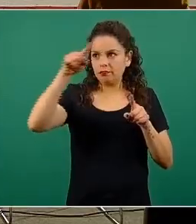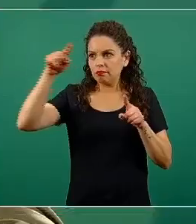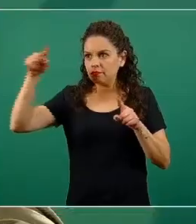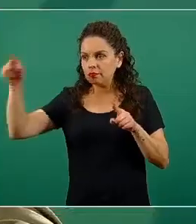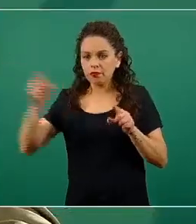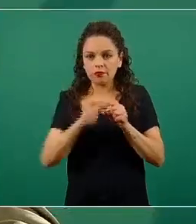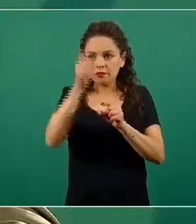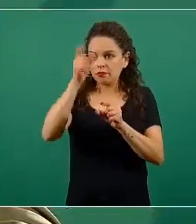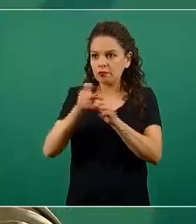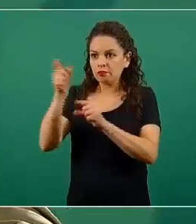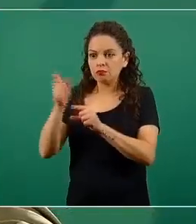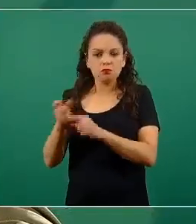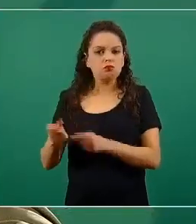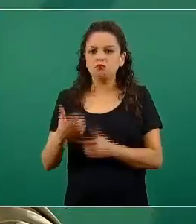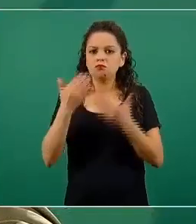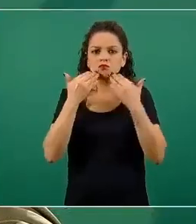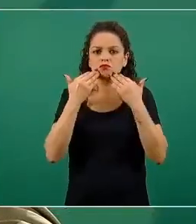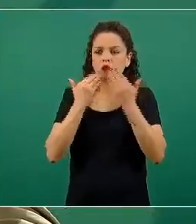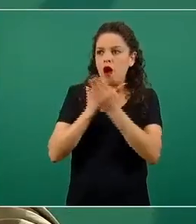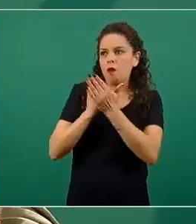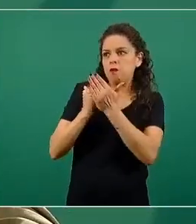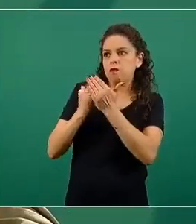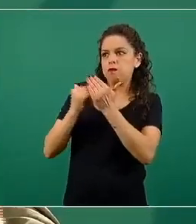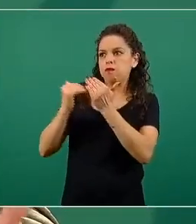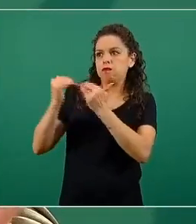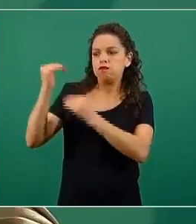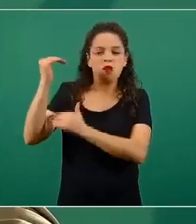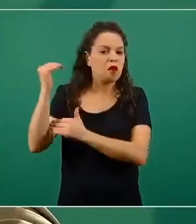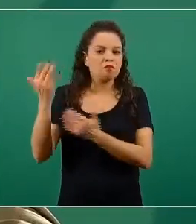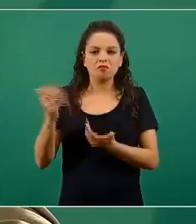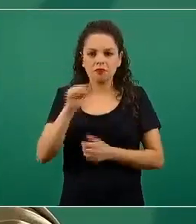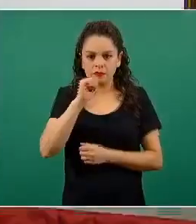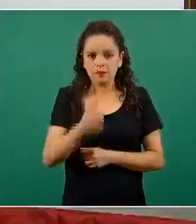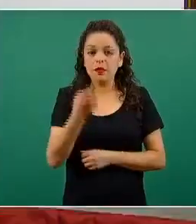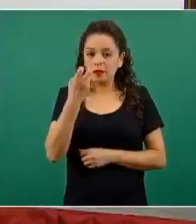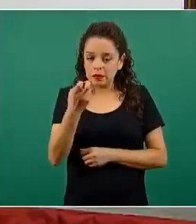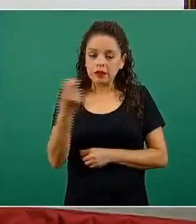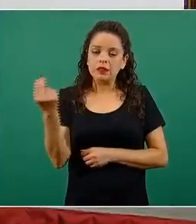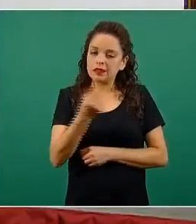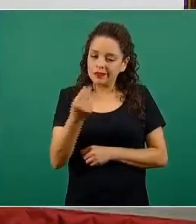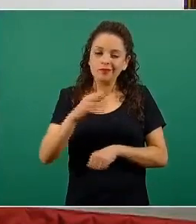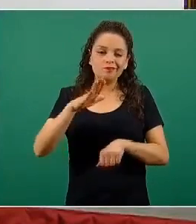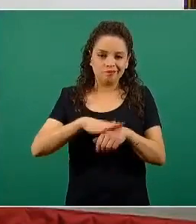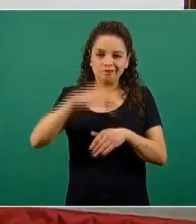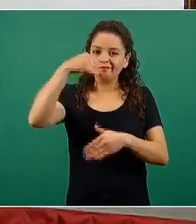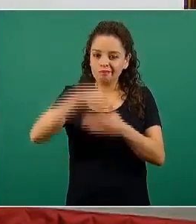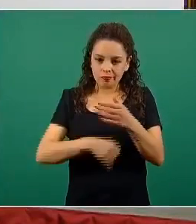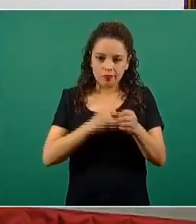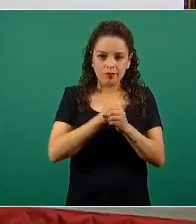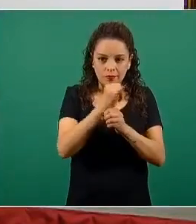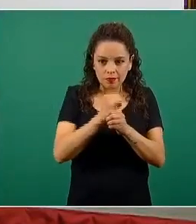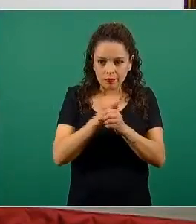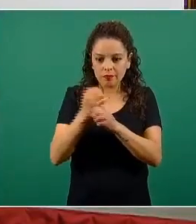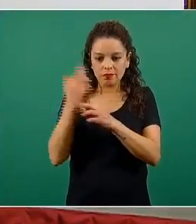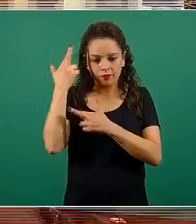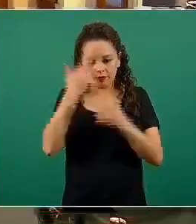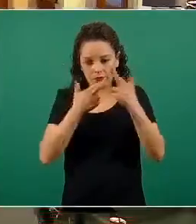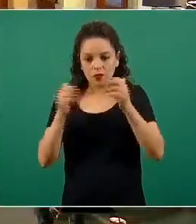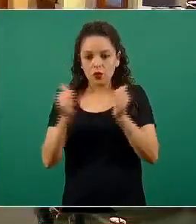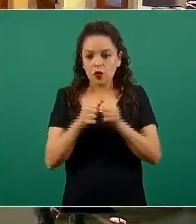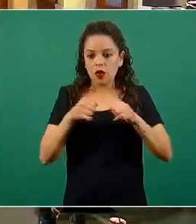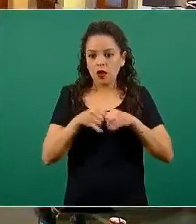hay un incremento importante como causa básica. Entonces, esto va a requerir un análisis mucho más profundo ya con la información